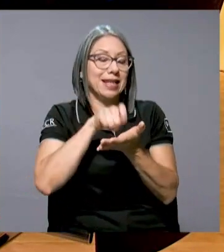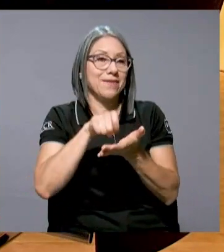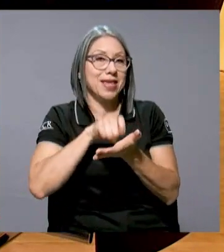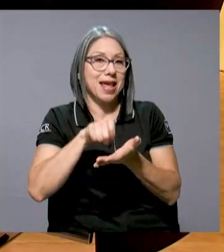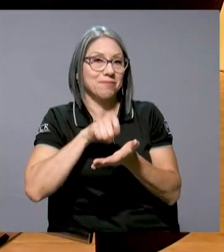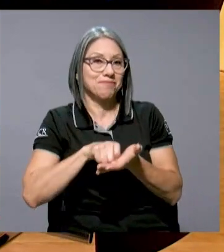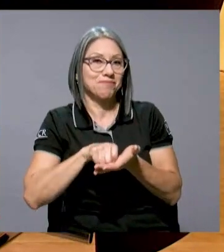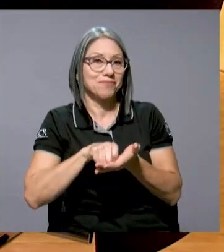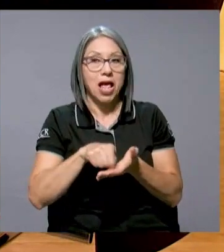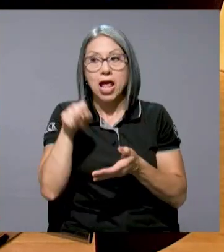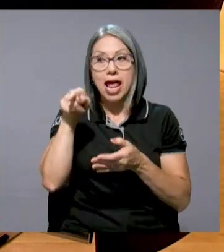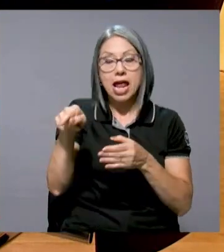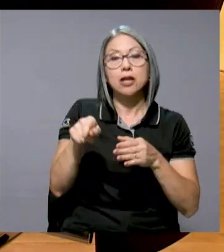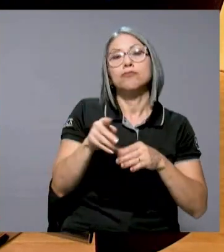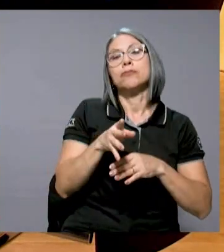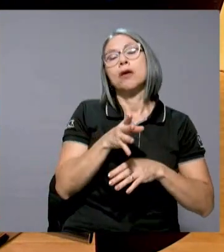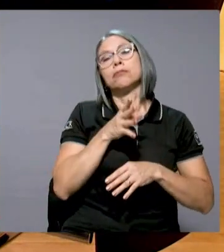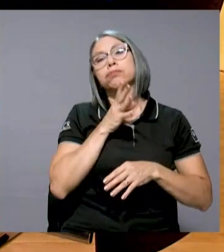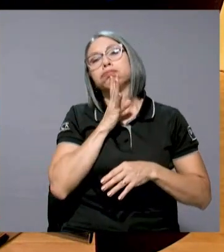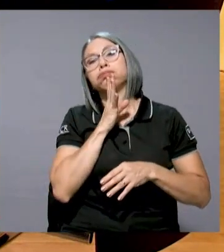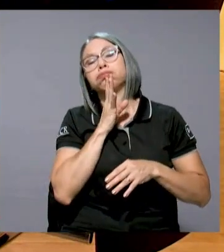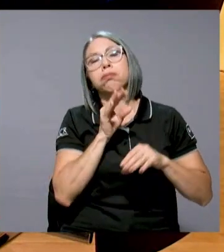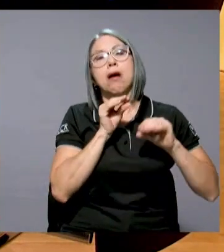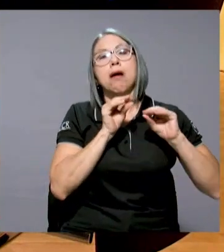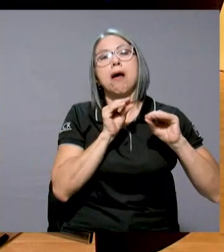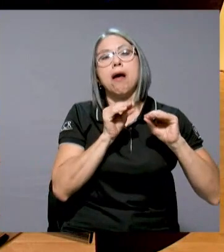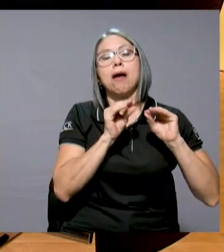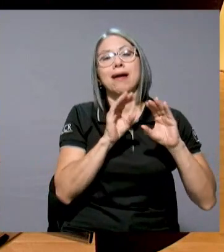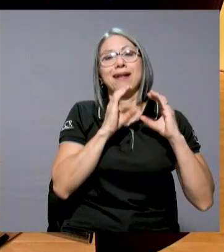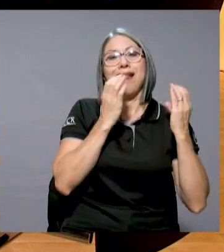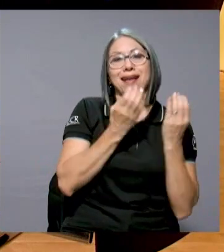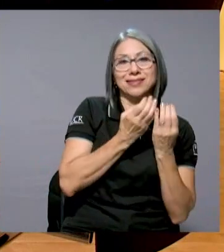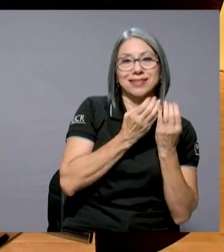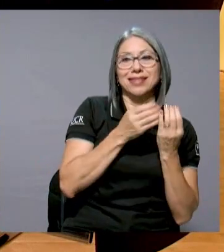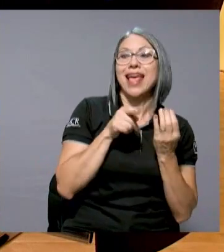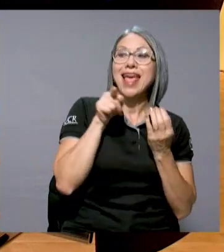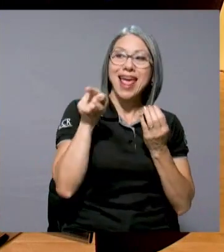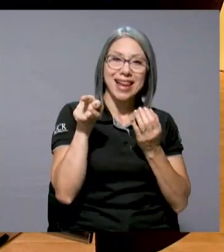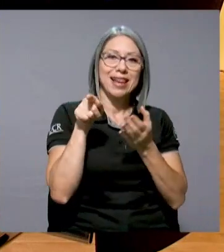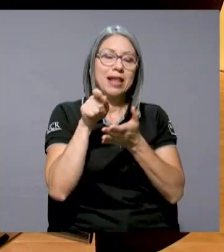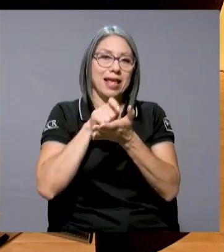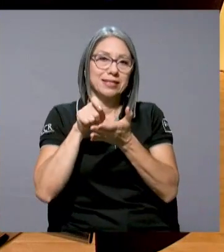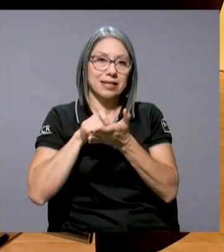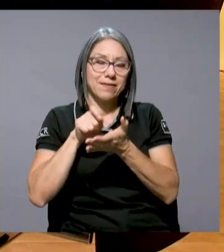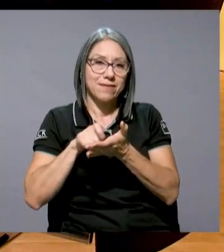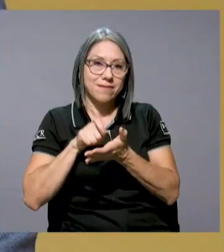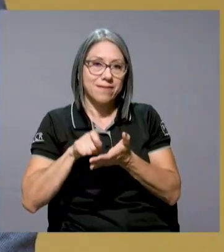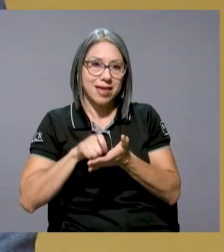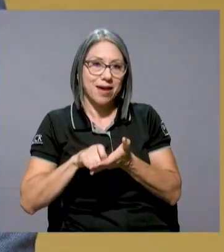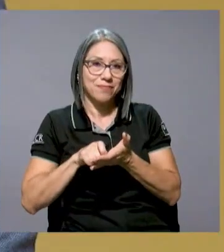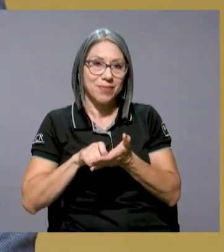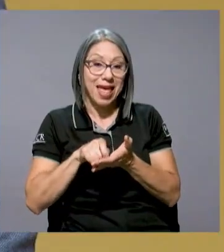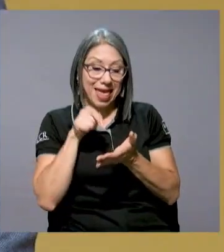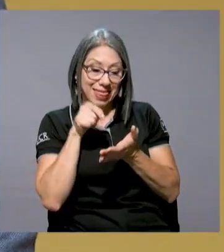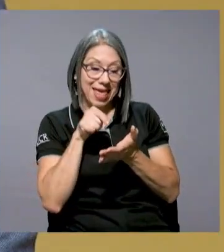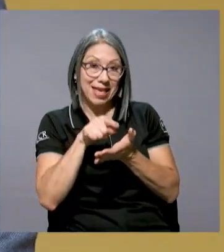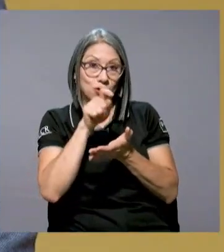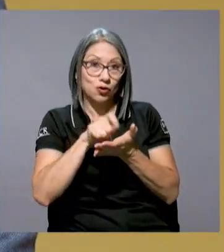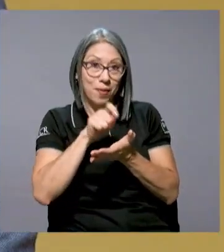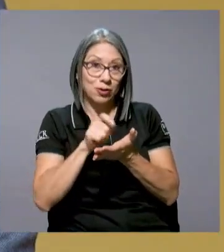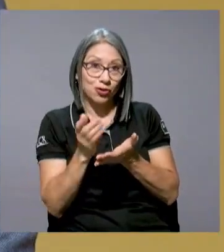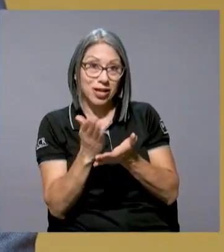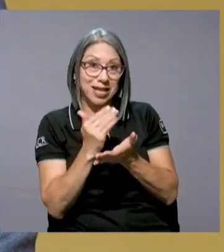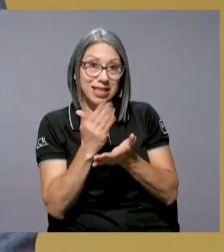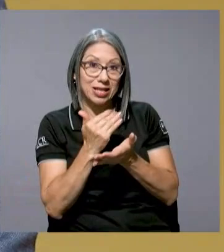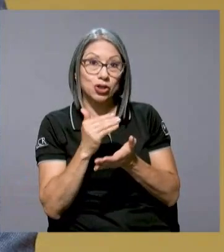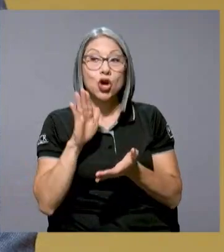que él dictaba en la facultad, en la escuela en aquel momento, y de esos manuscritos, su hija